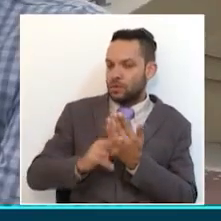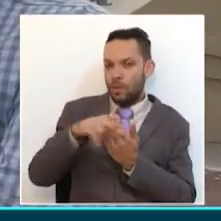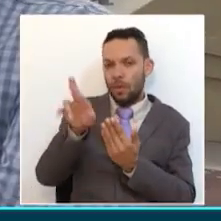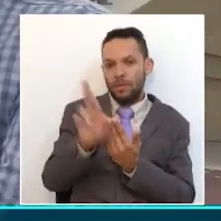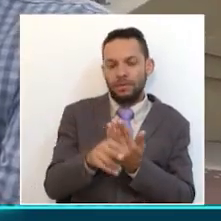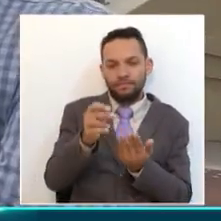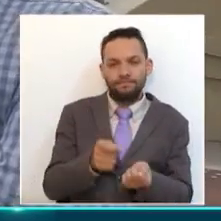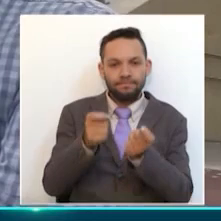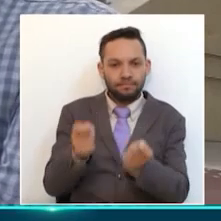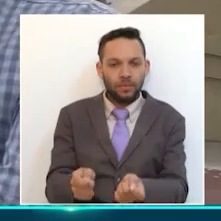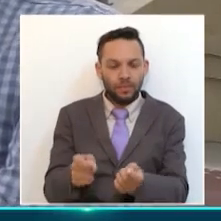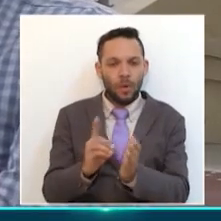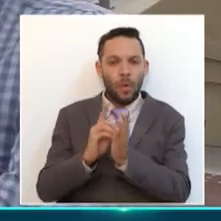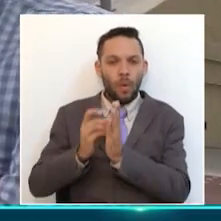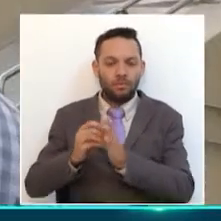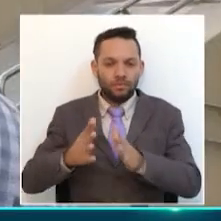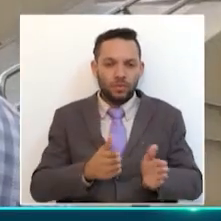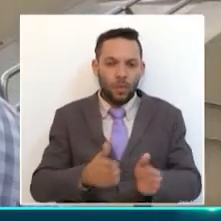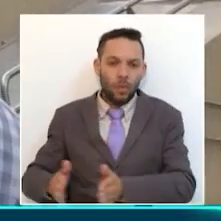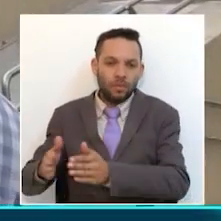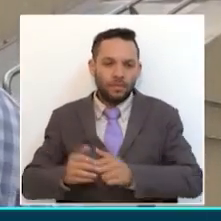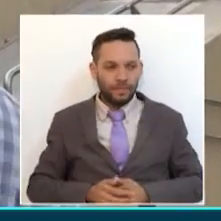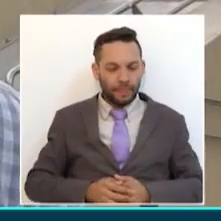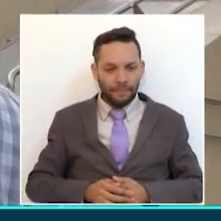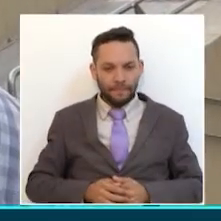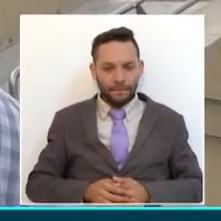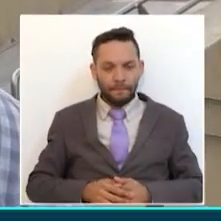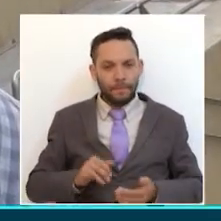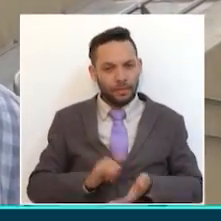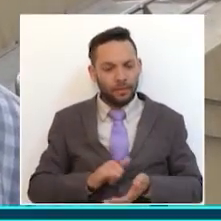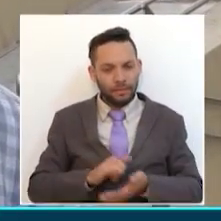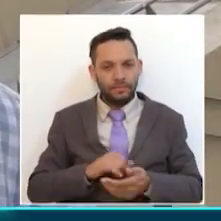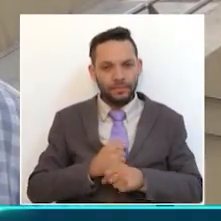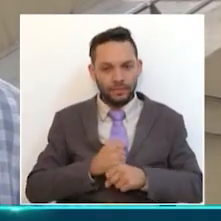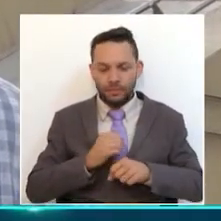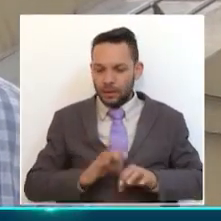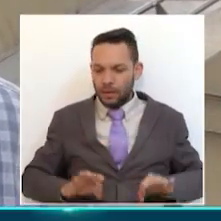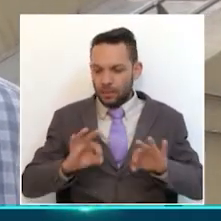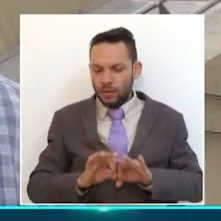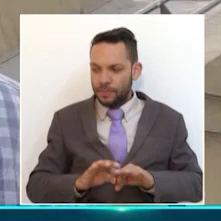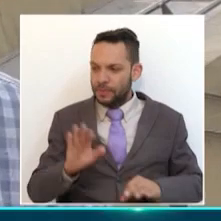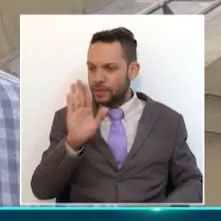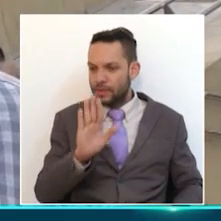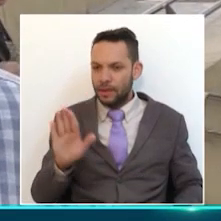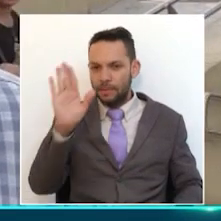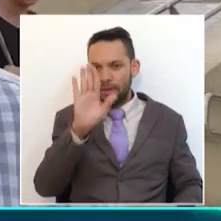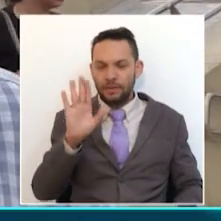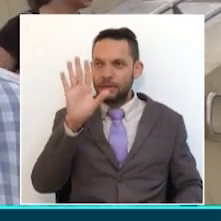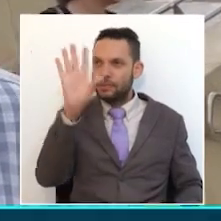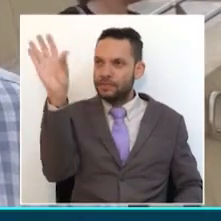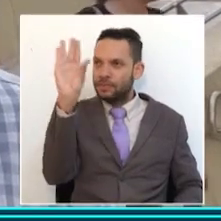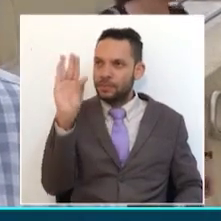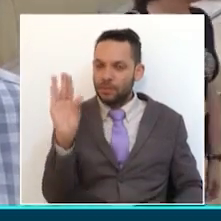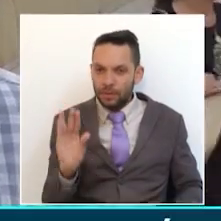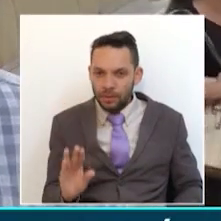del esquema de ordenamiento territorial. Yo creo que es una tarea importante como departamento del Quindío acompañar el